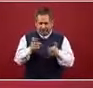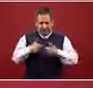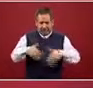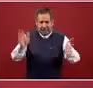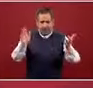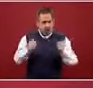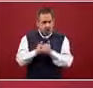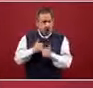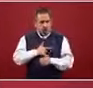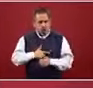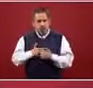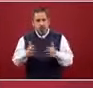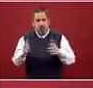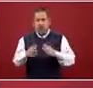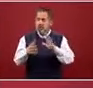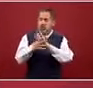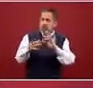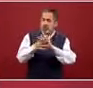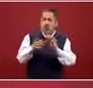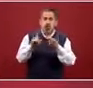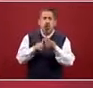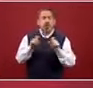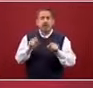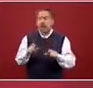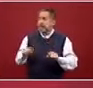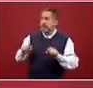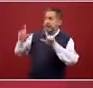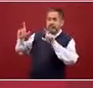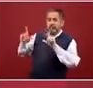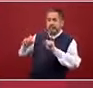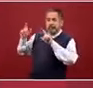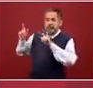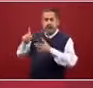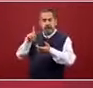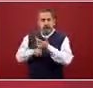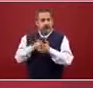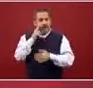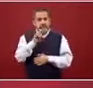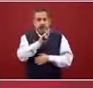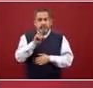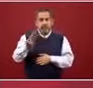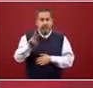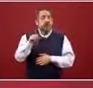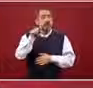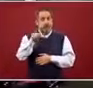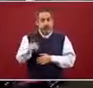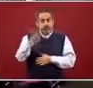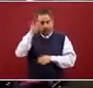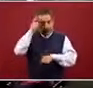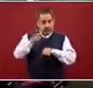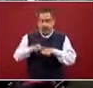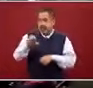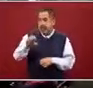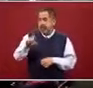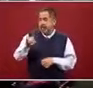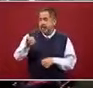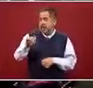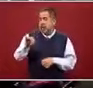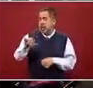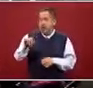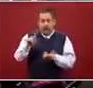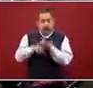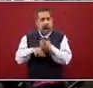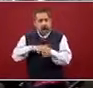gusto, ilustrarles dónde está en el portal web de la Dirección de Epidemiología